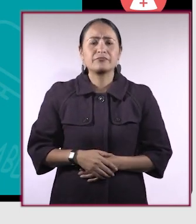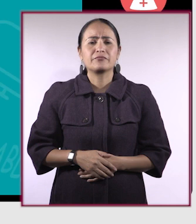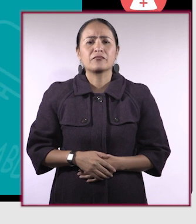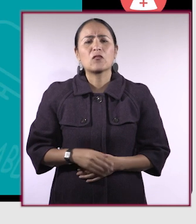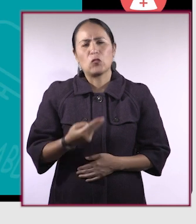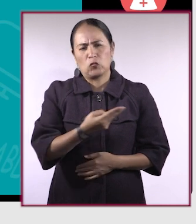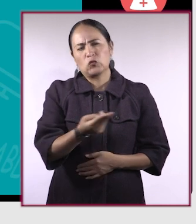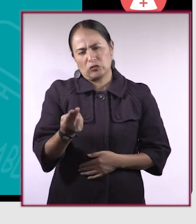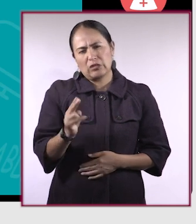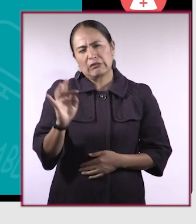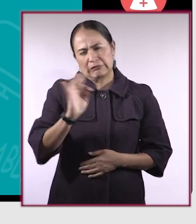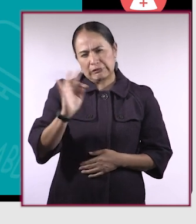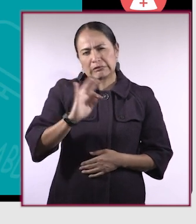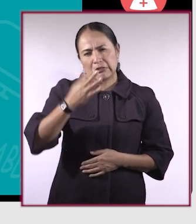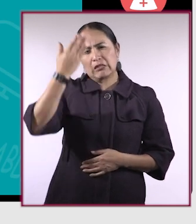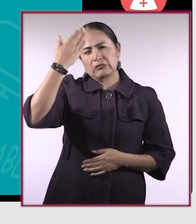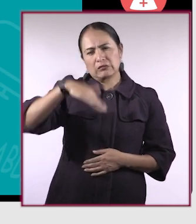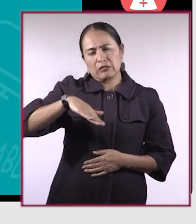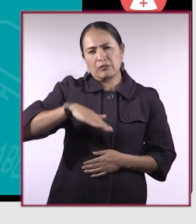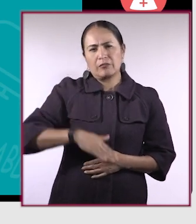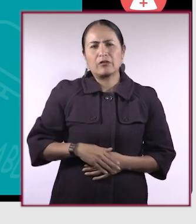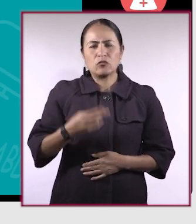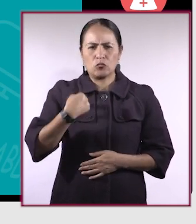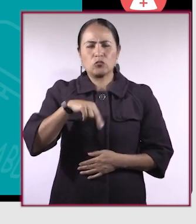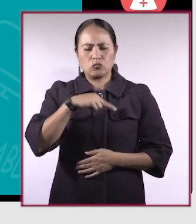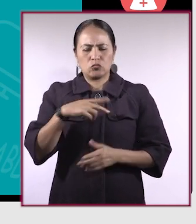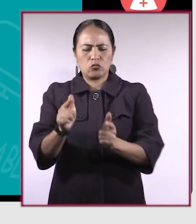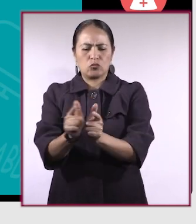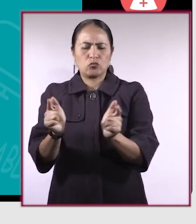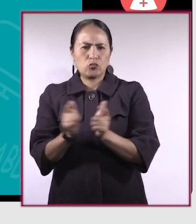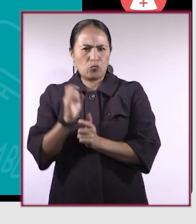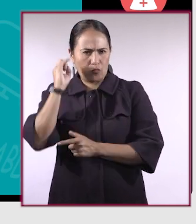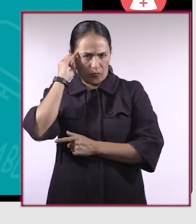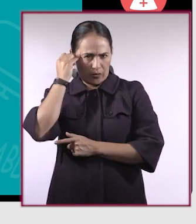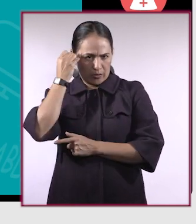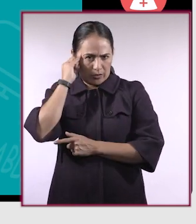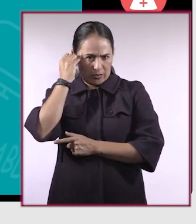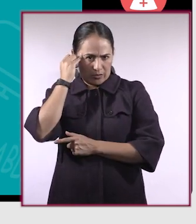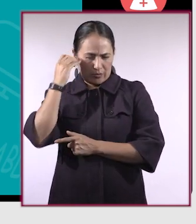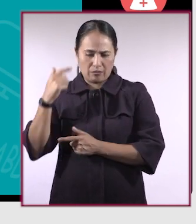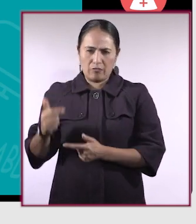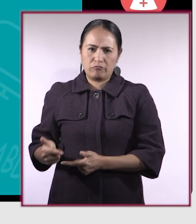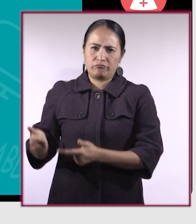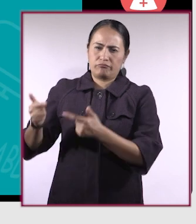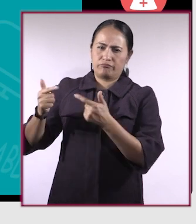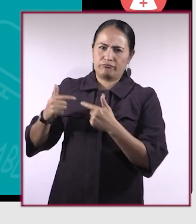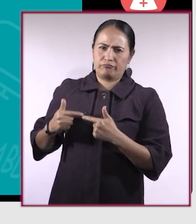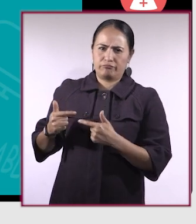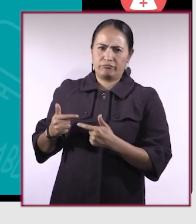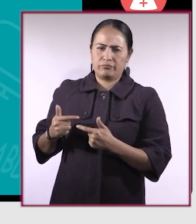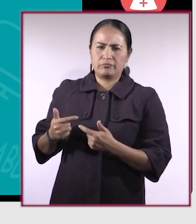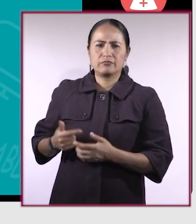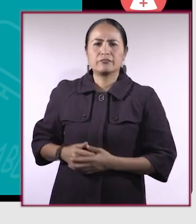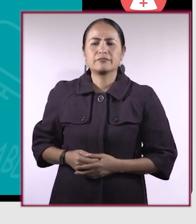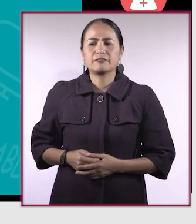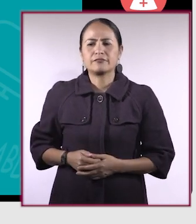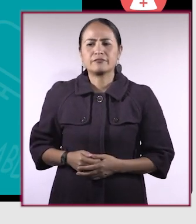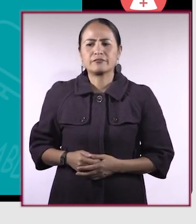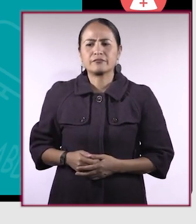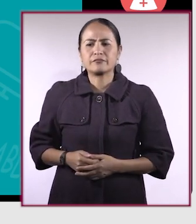sabrán, nosotros como indígenas descendemos de